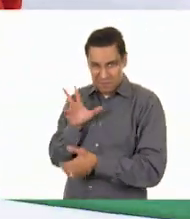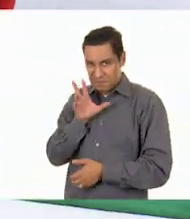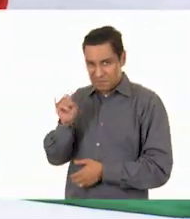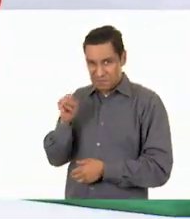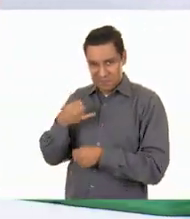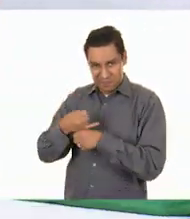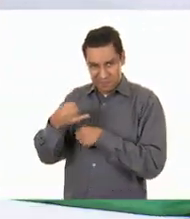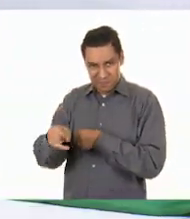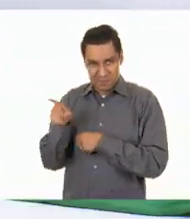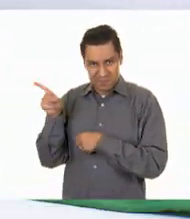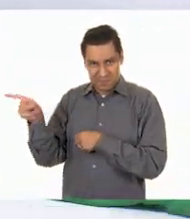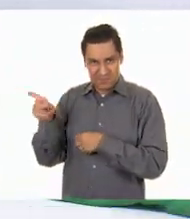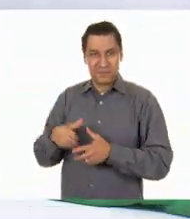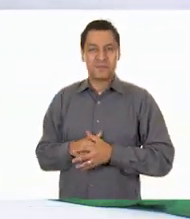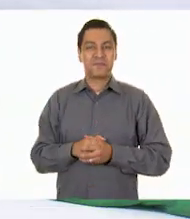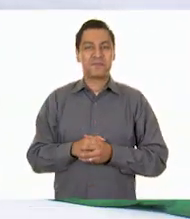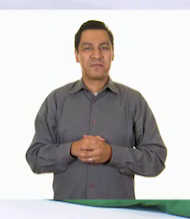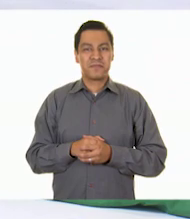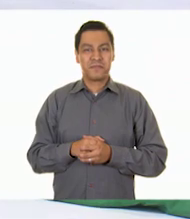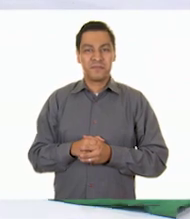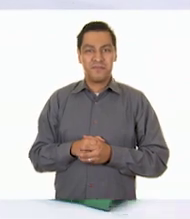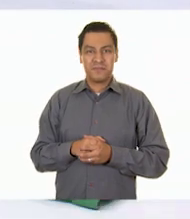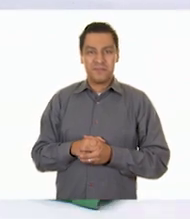y después a la sudadera